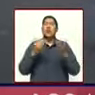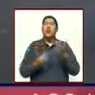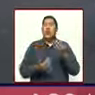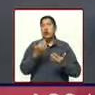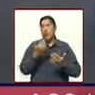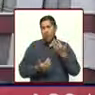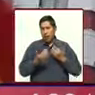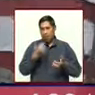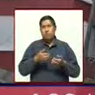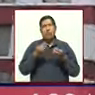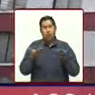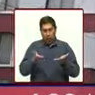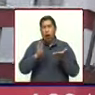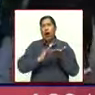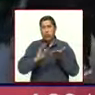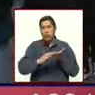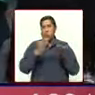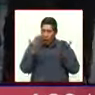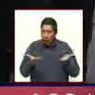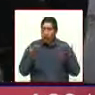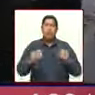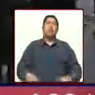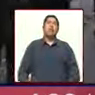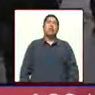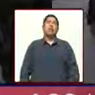leyes incendiarias.